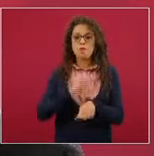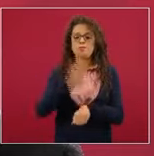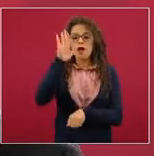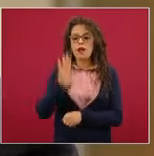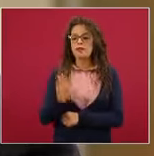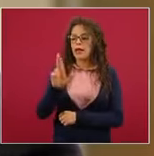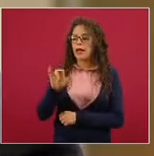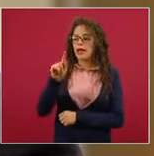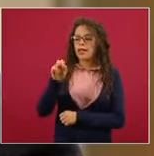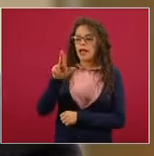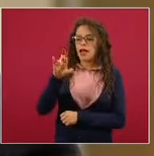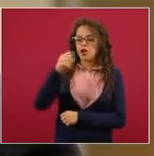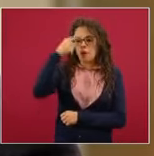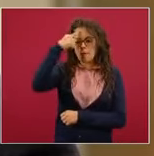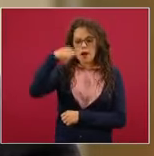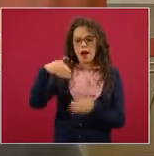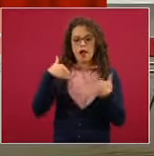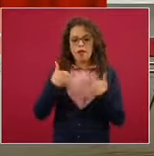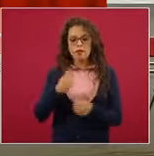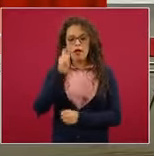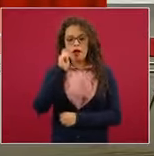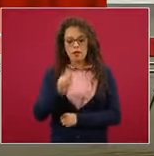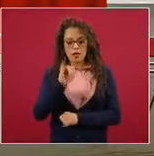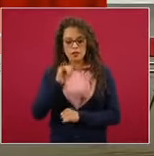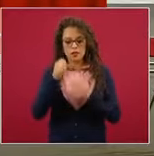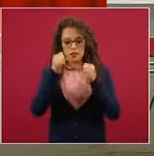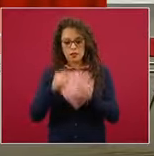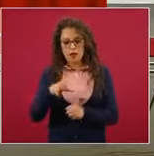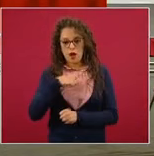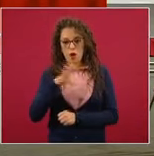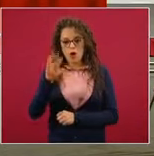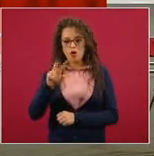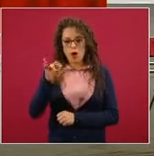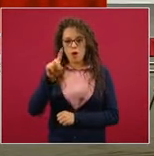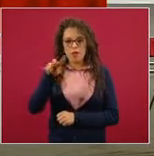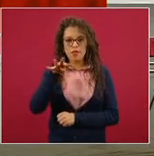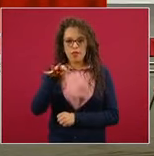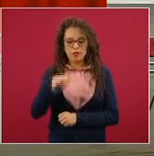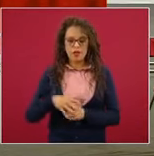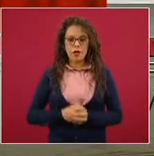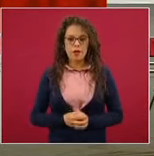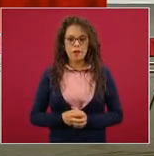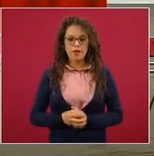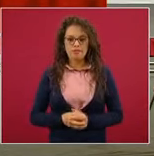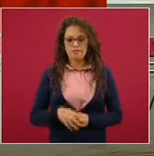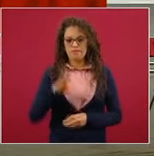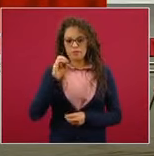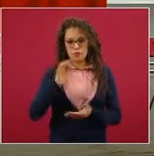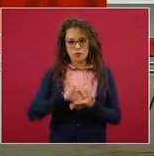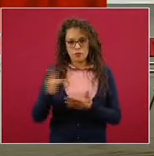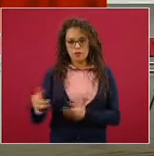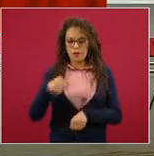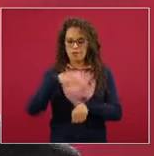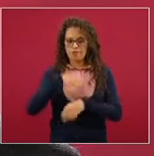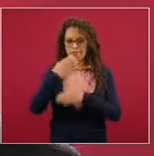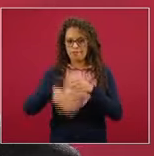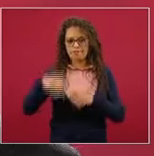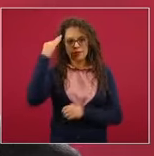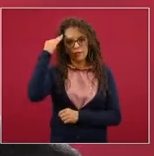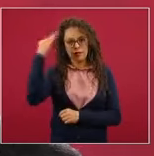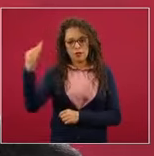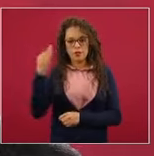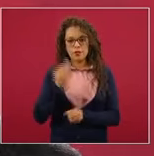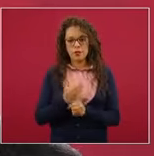de confirmación de COVID-19. Gracias. No nos queda tiempo para más preguntas. Son las 20